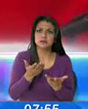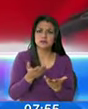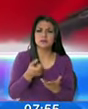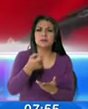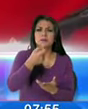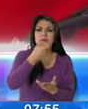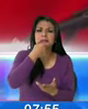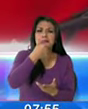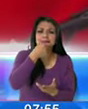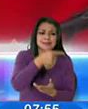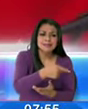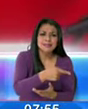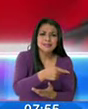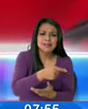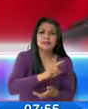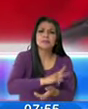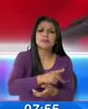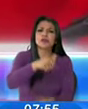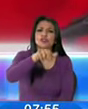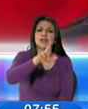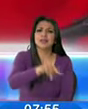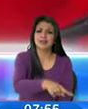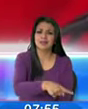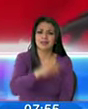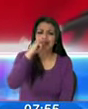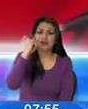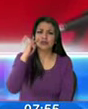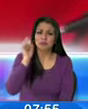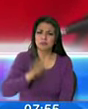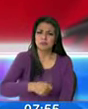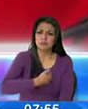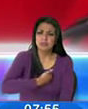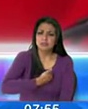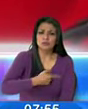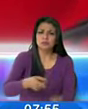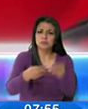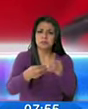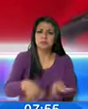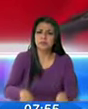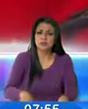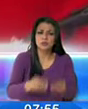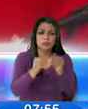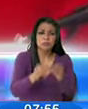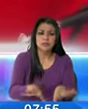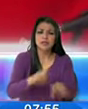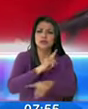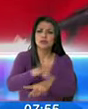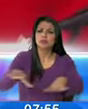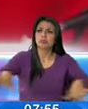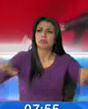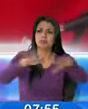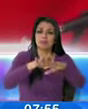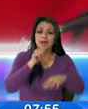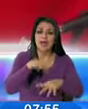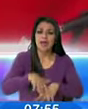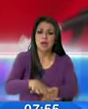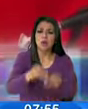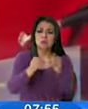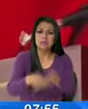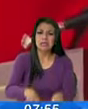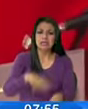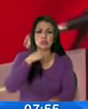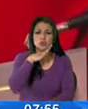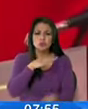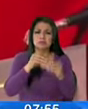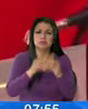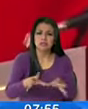proteína a nuestros niños y lo hacemos nosotros y no desperdiciamos? No contaminamos el agua, nuestra tierra,